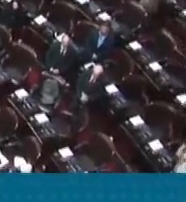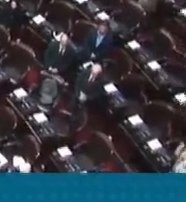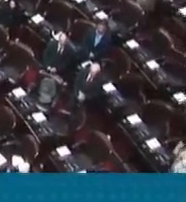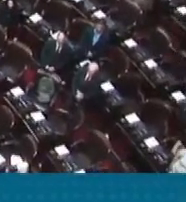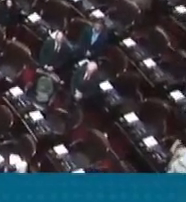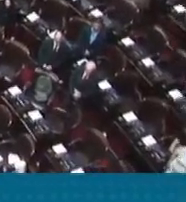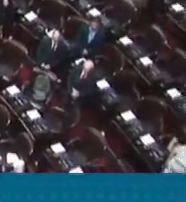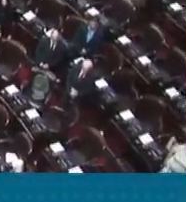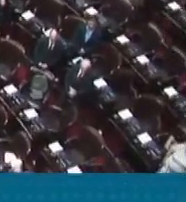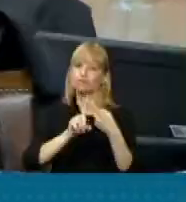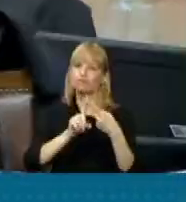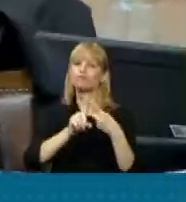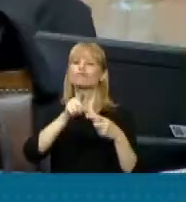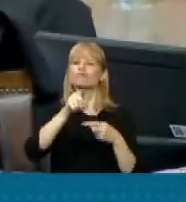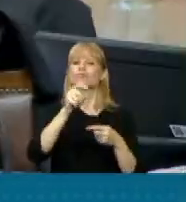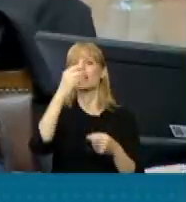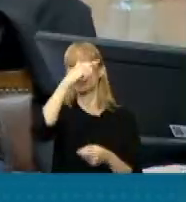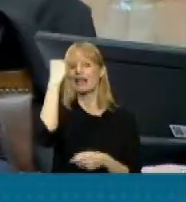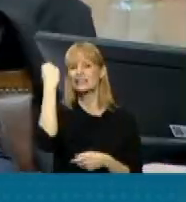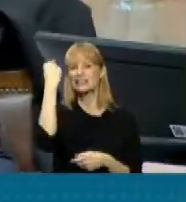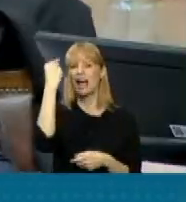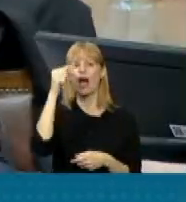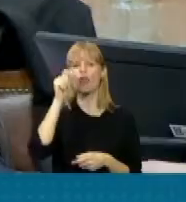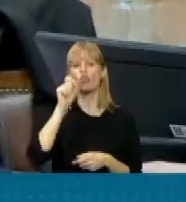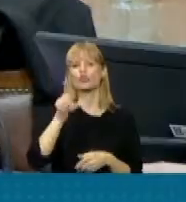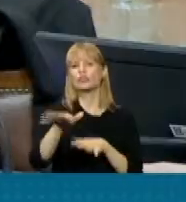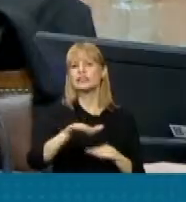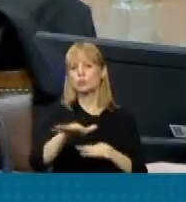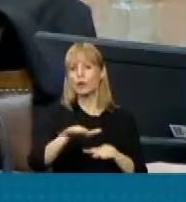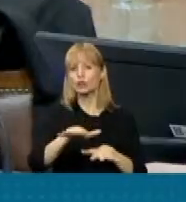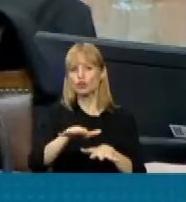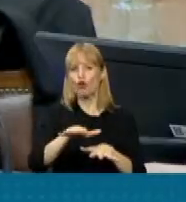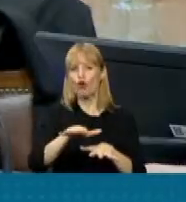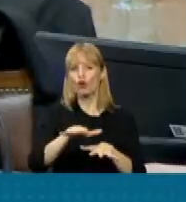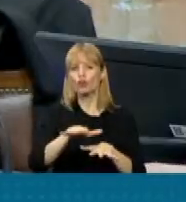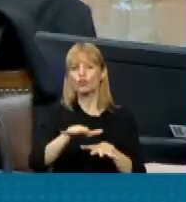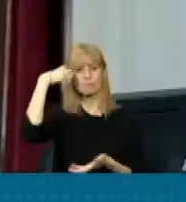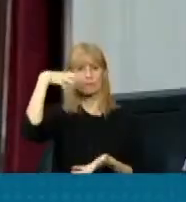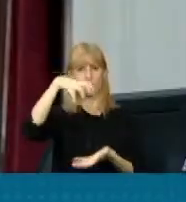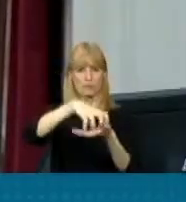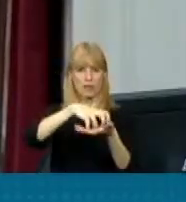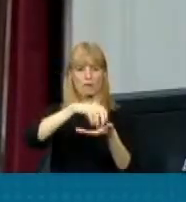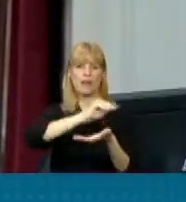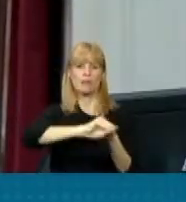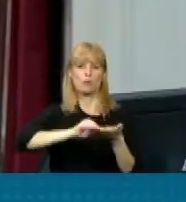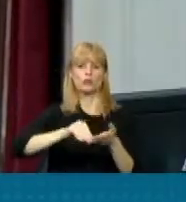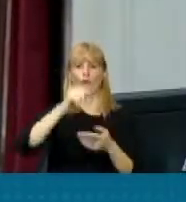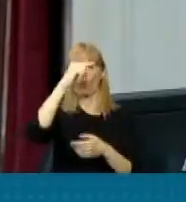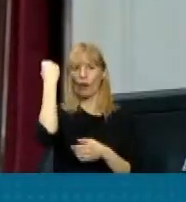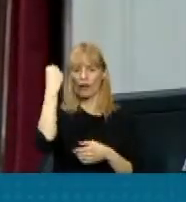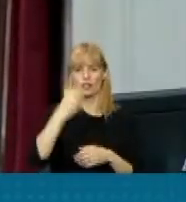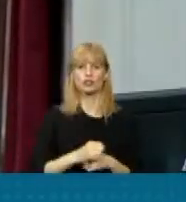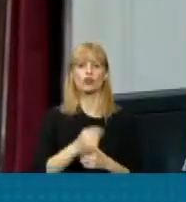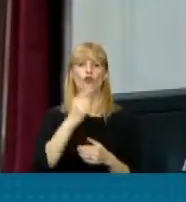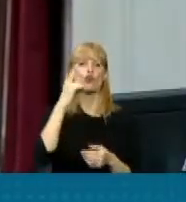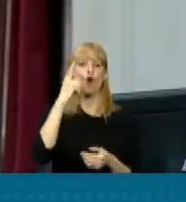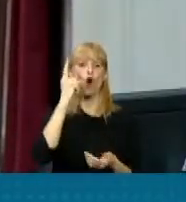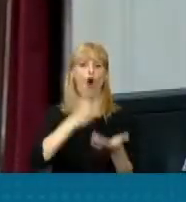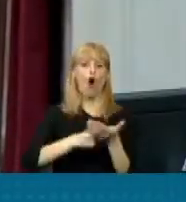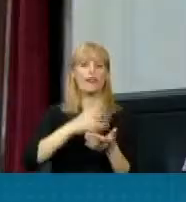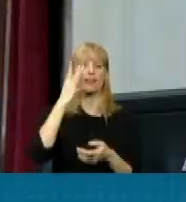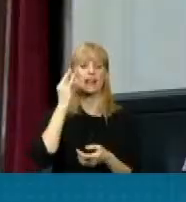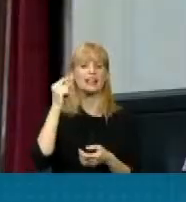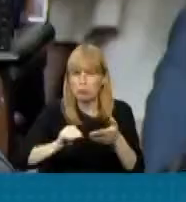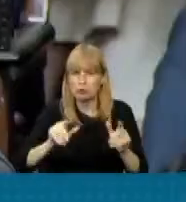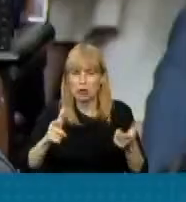yo creo que si el gobierno dice, che, no tengo plata, no tengo de dónde sacarla, yo no sé si